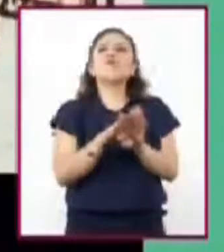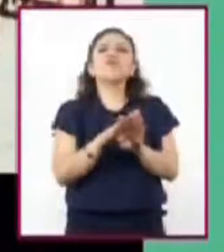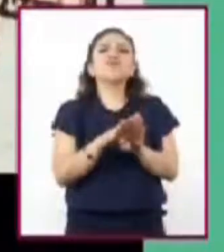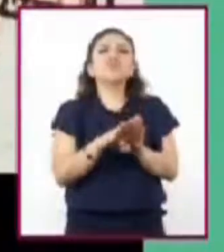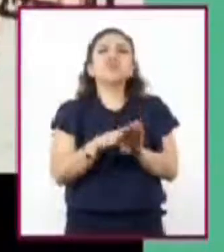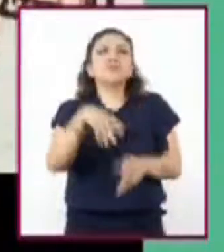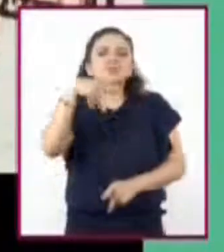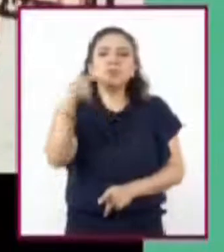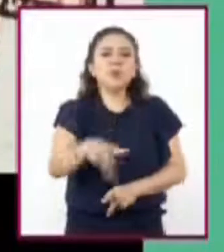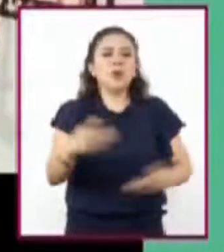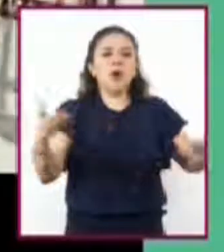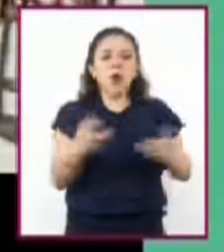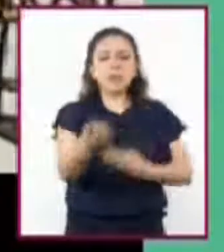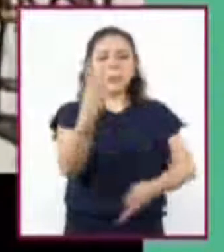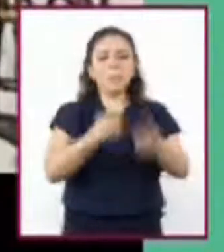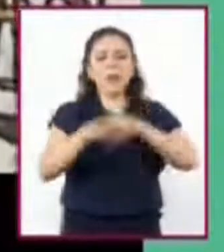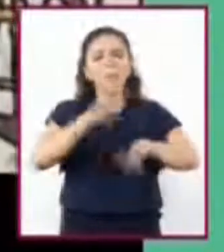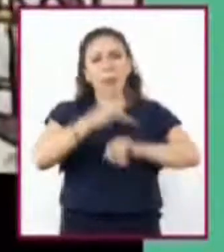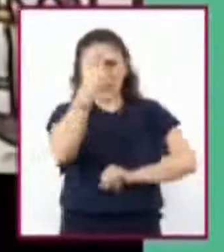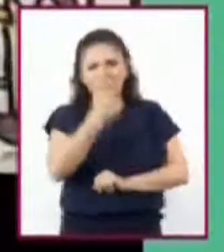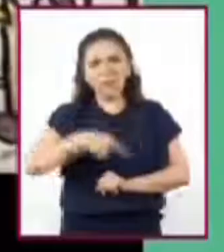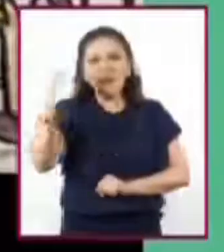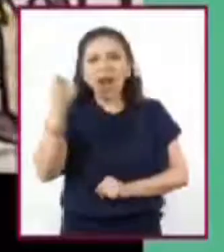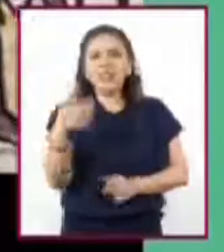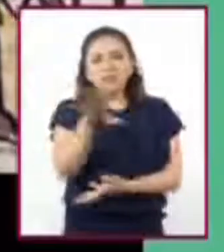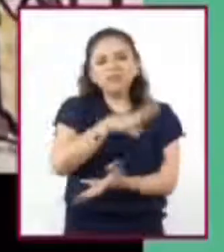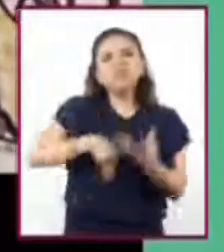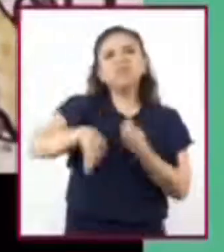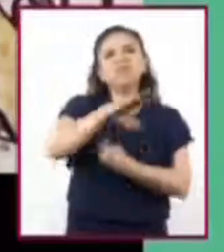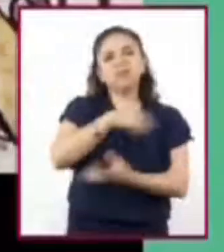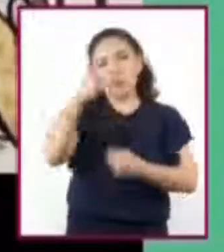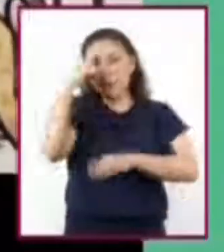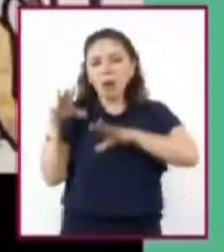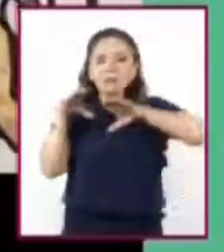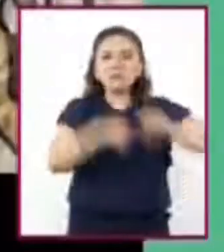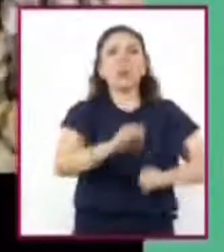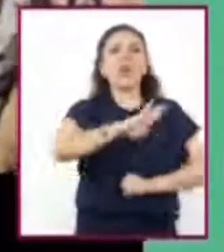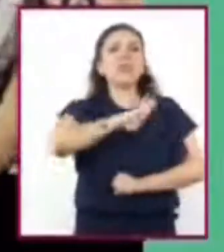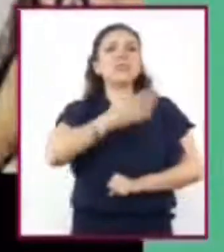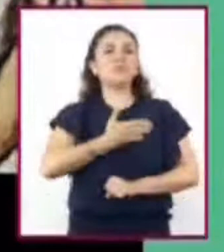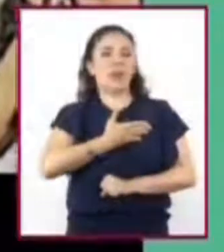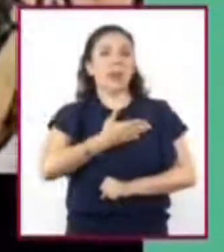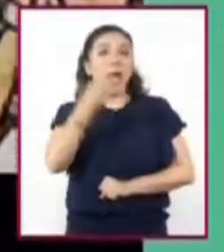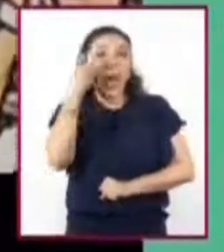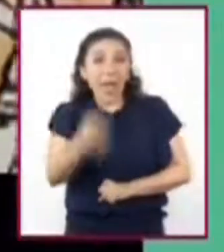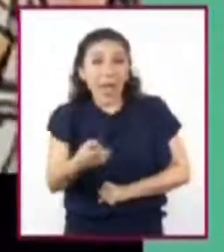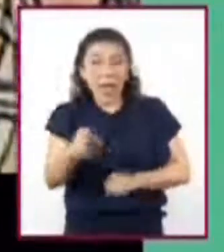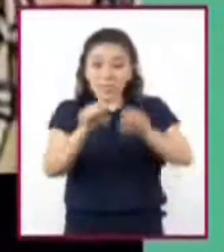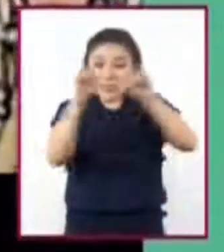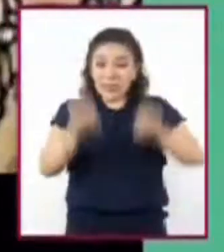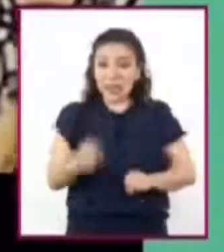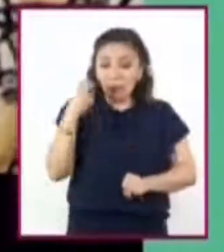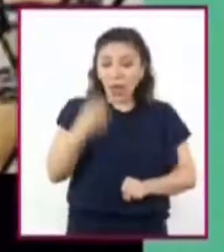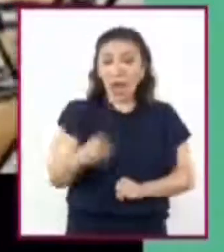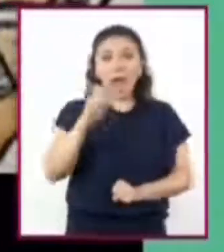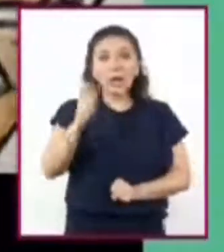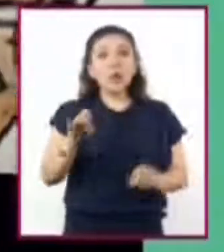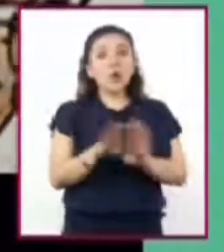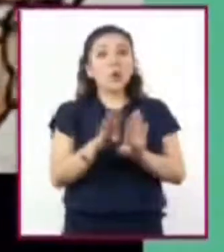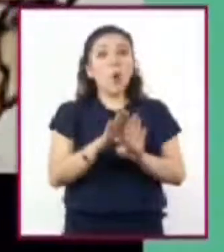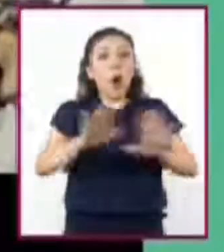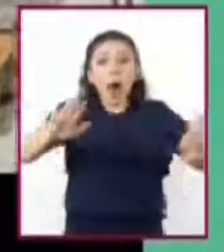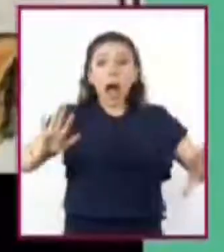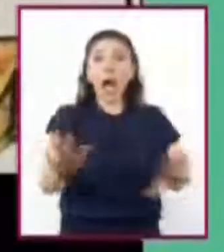que facilitó en cierta medida la conquista. El sistema como tal no fue